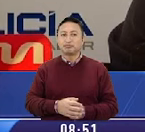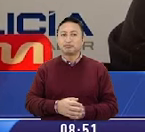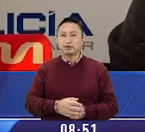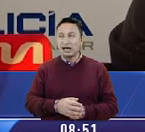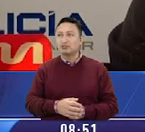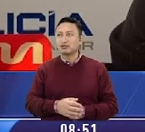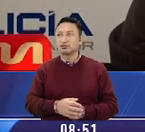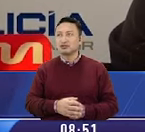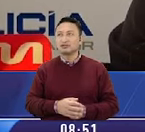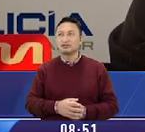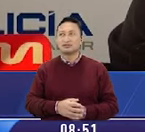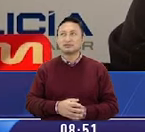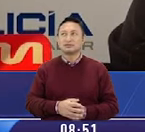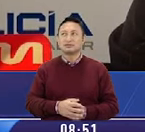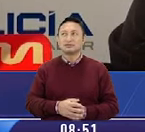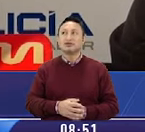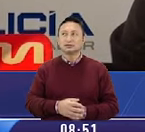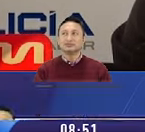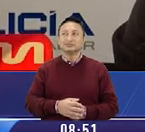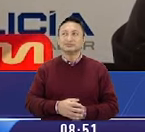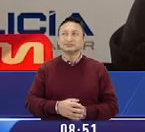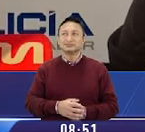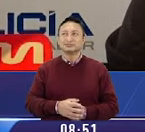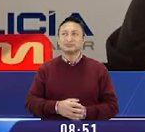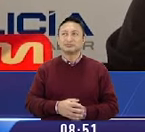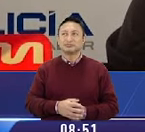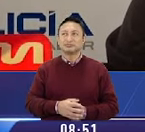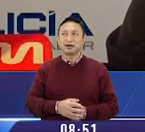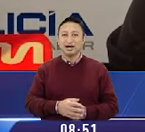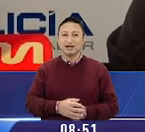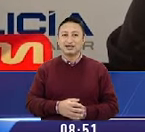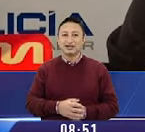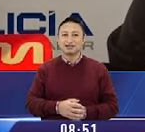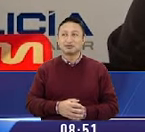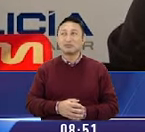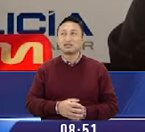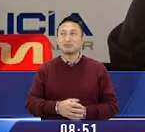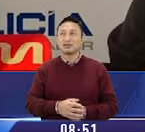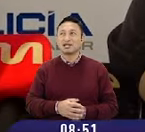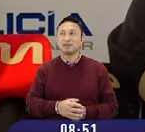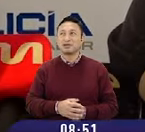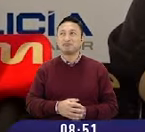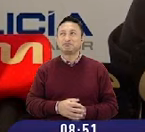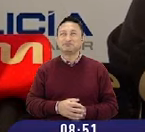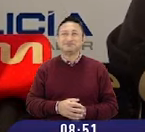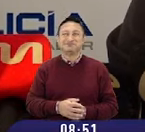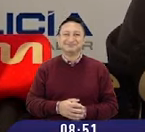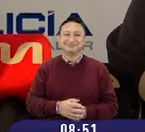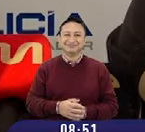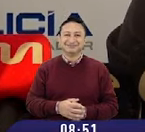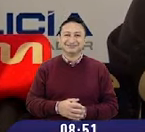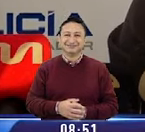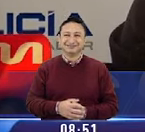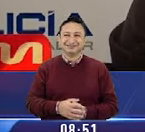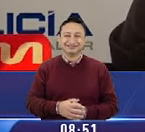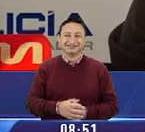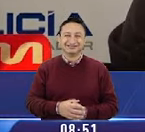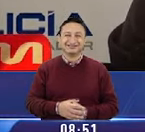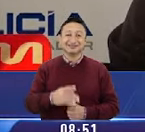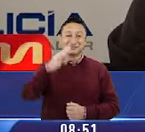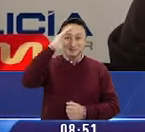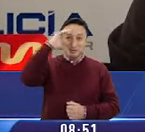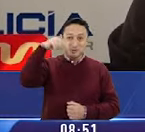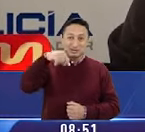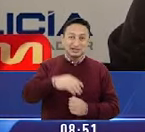unos artefactos que podrían ser de alto impacto, como el que acaba de referir el comandante general de la policía, que eso nos